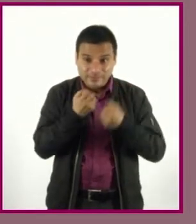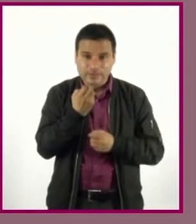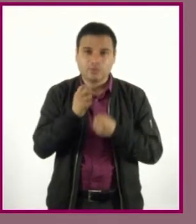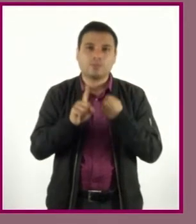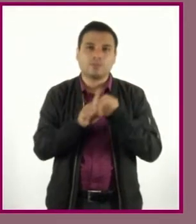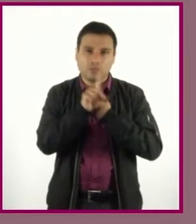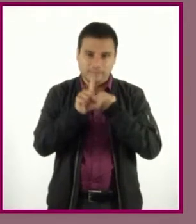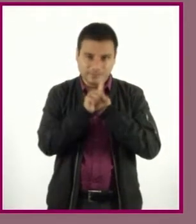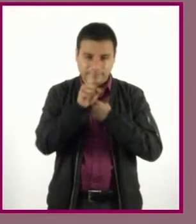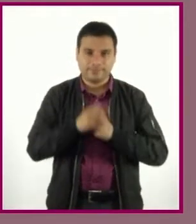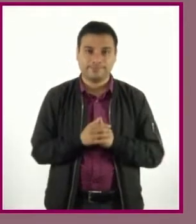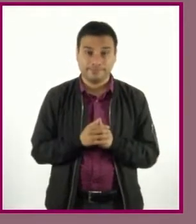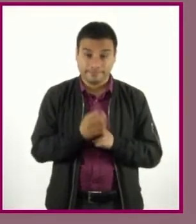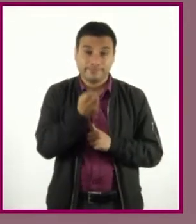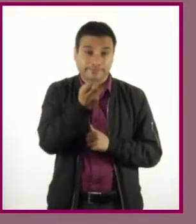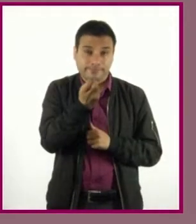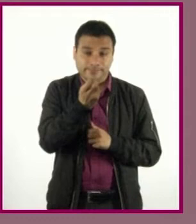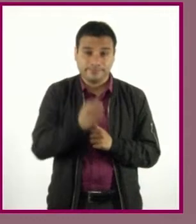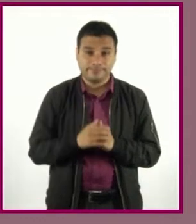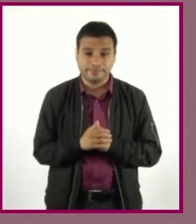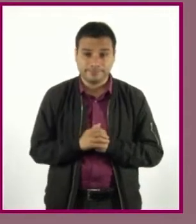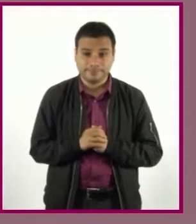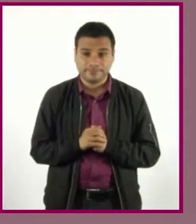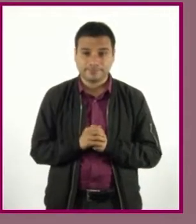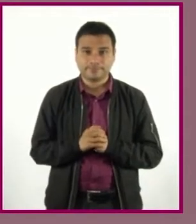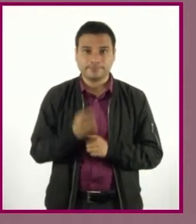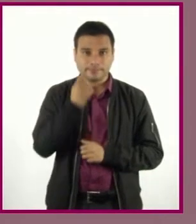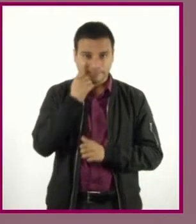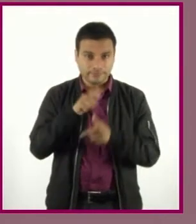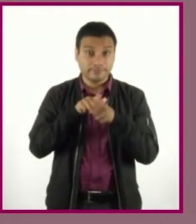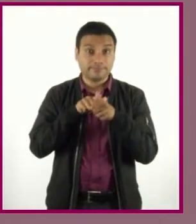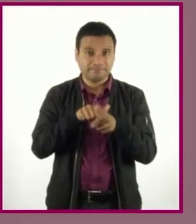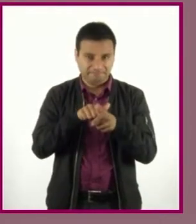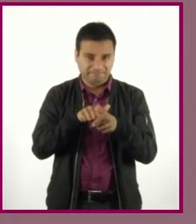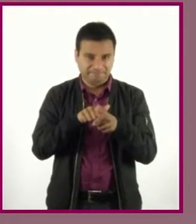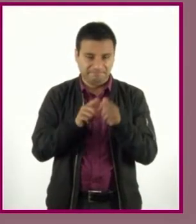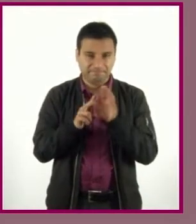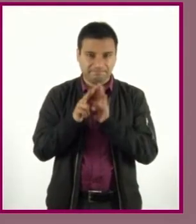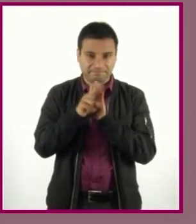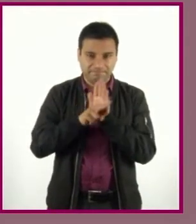política. Precisamente, Edmundo. Continuemos con este otro factor.